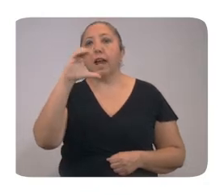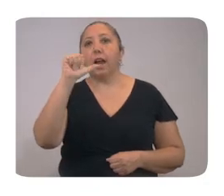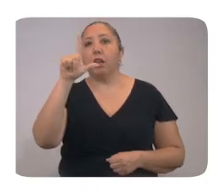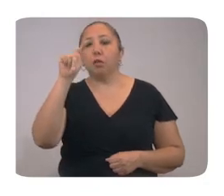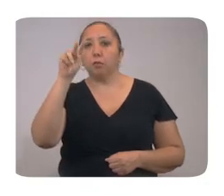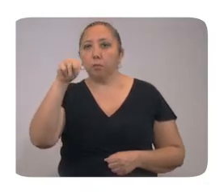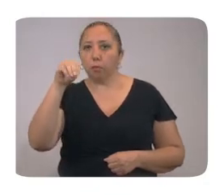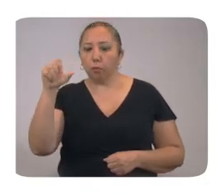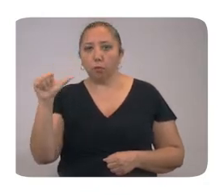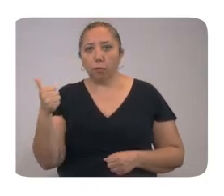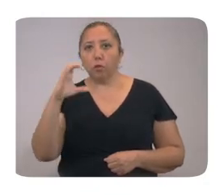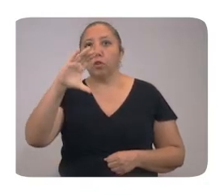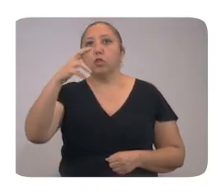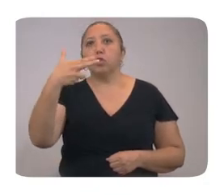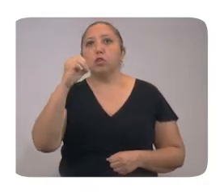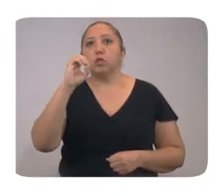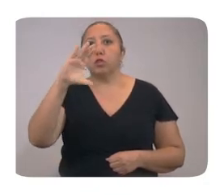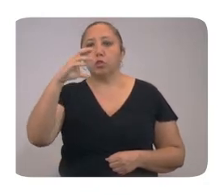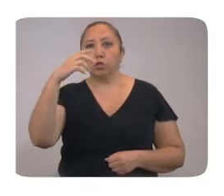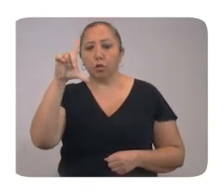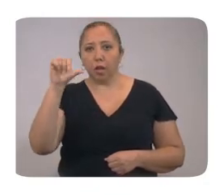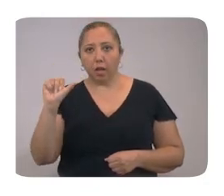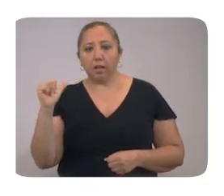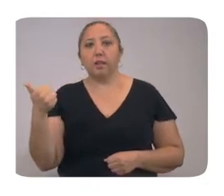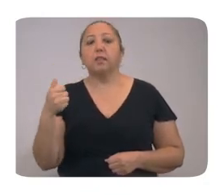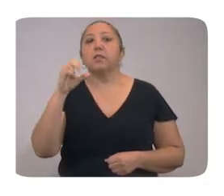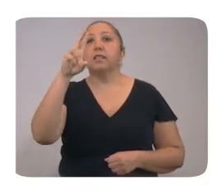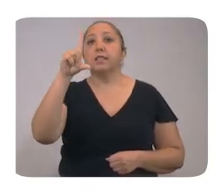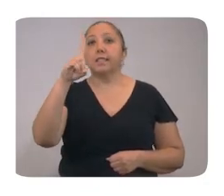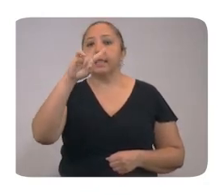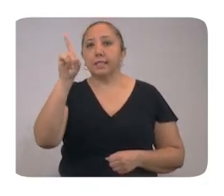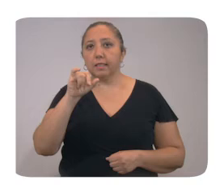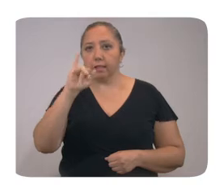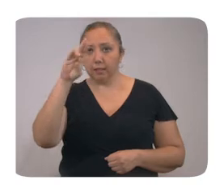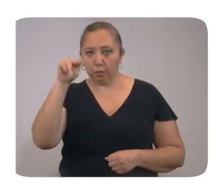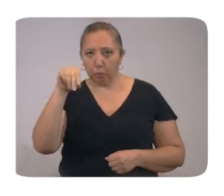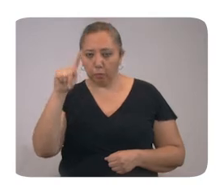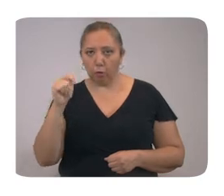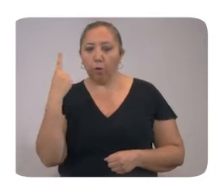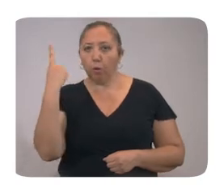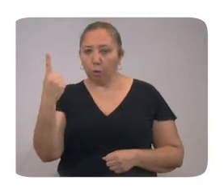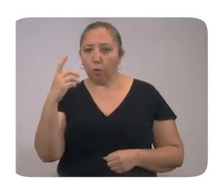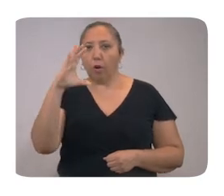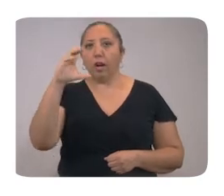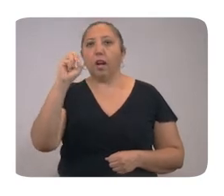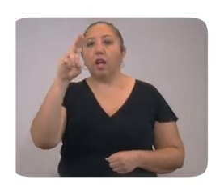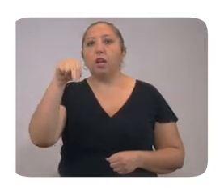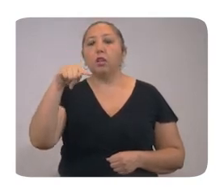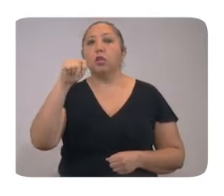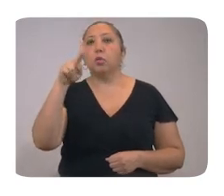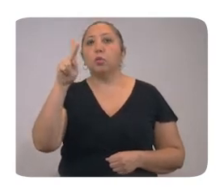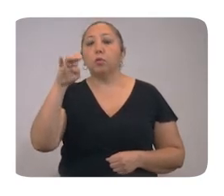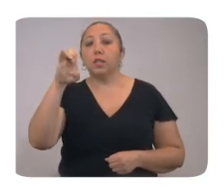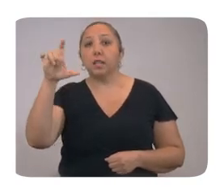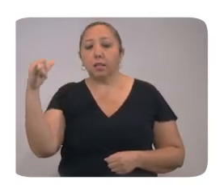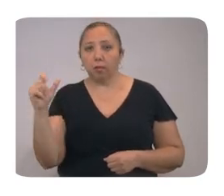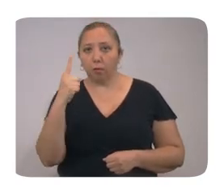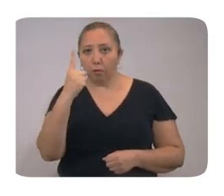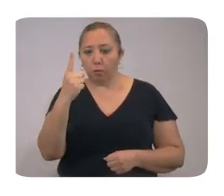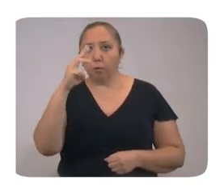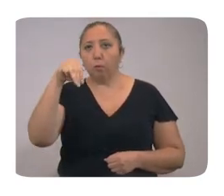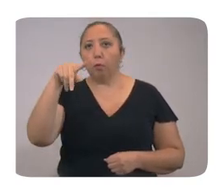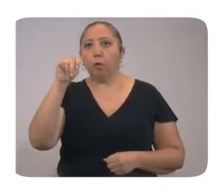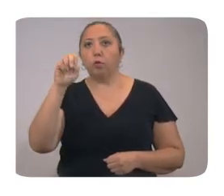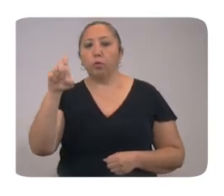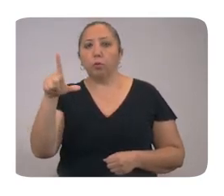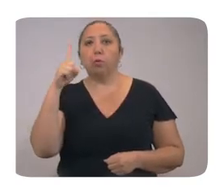en Cenotillo, 1 en Chocholá, 1 en Sinsantún, 1 en Jují, 1 en Cantunil, 1 en Motul, 1 en